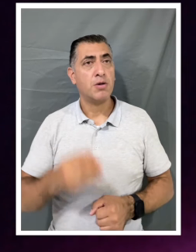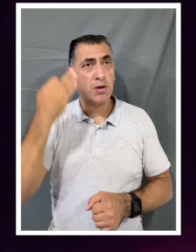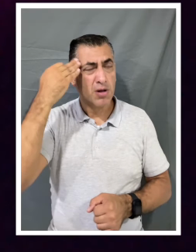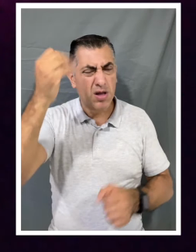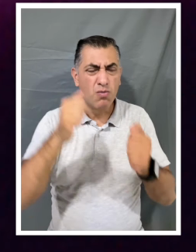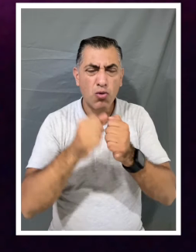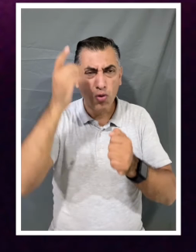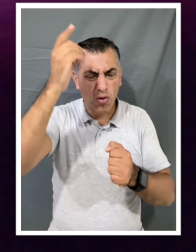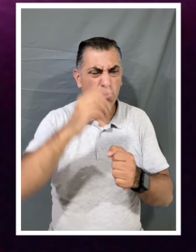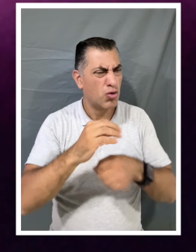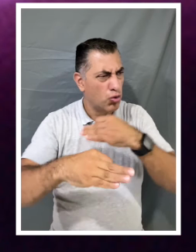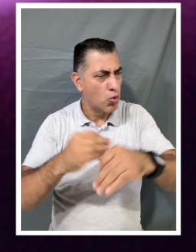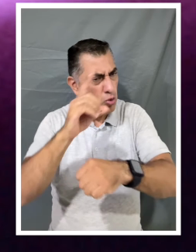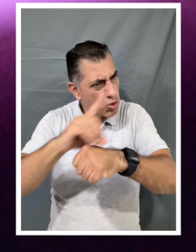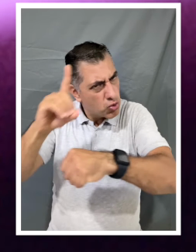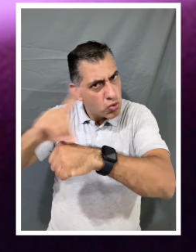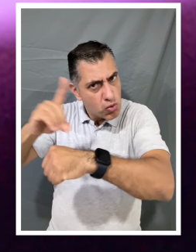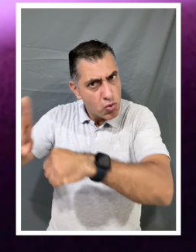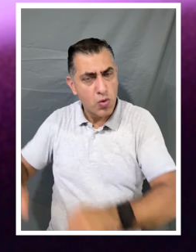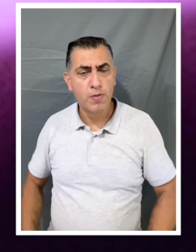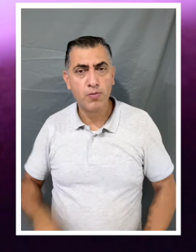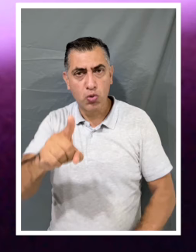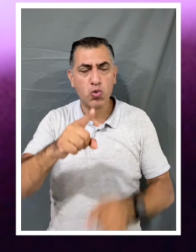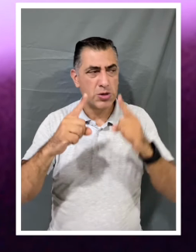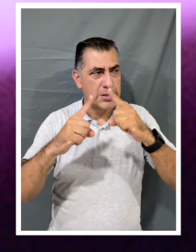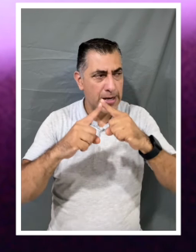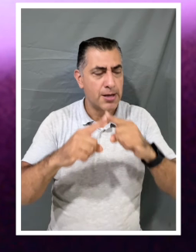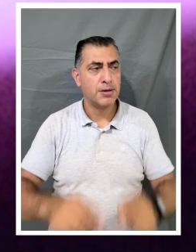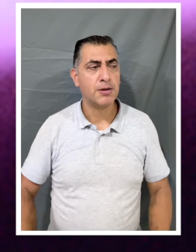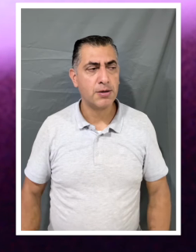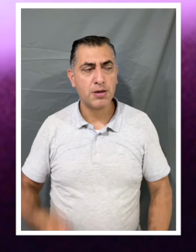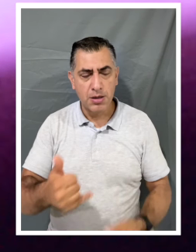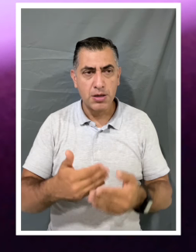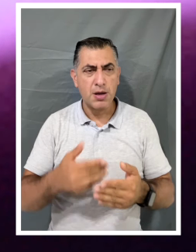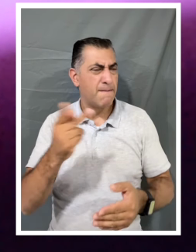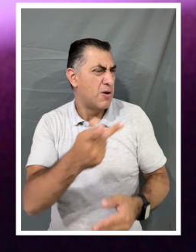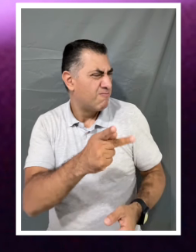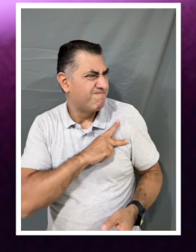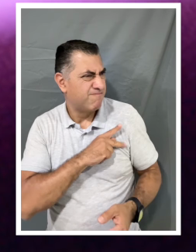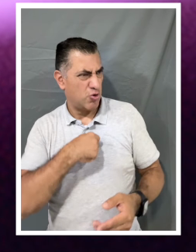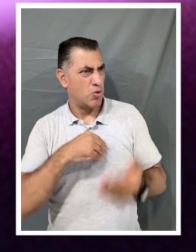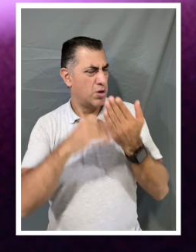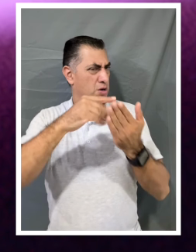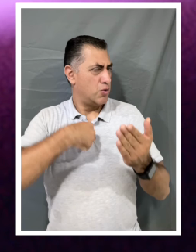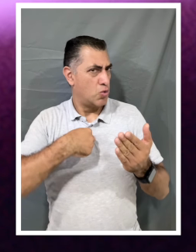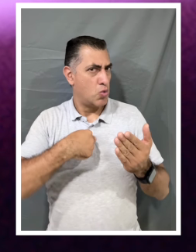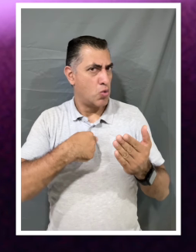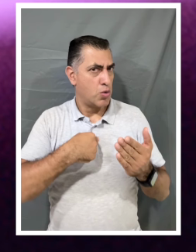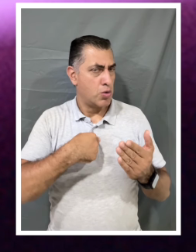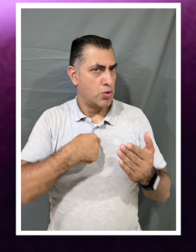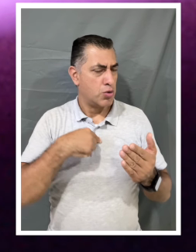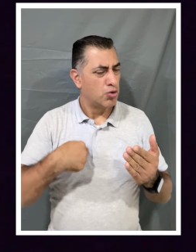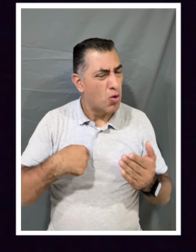para tener tu devocional todos los días tú eres la iglesia y quiero que te preguntes En qué tengo que crecer Yo he sido